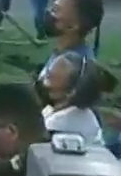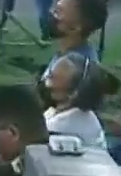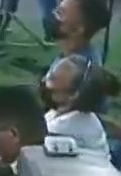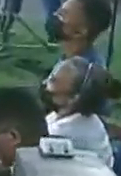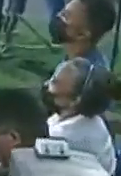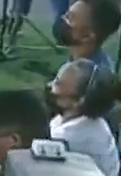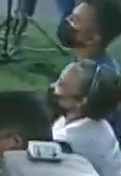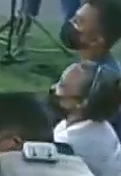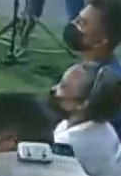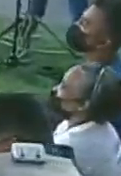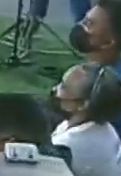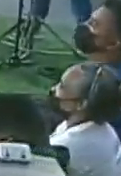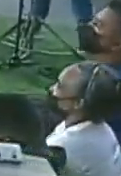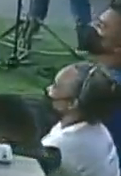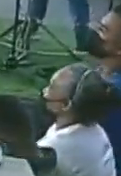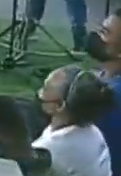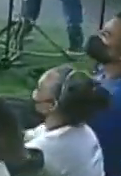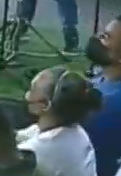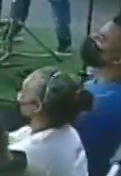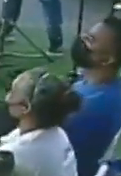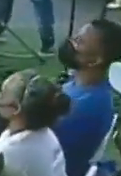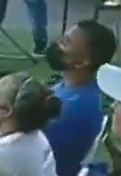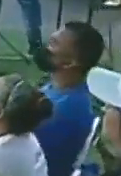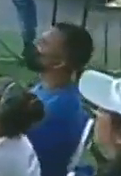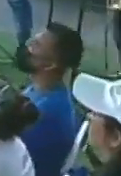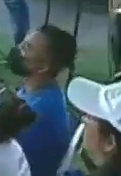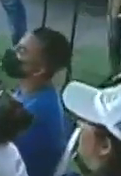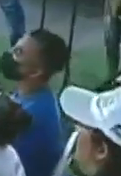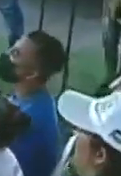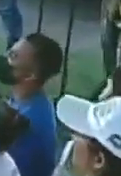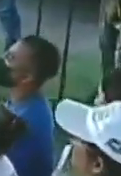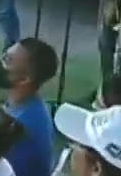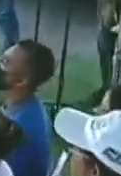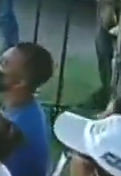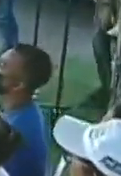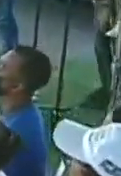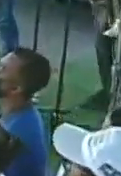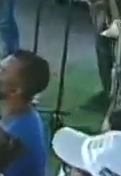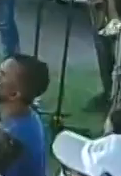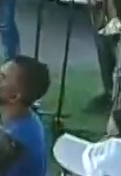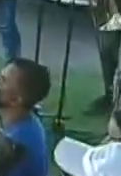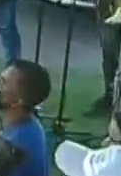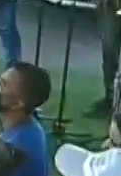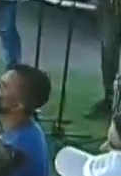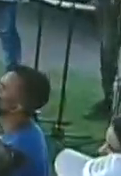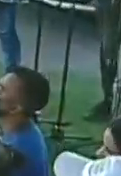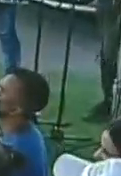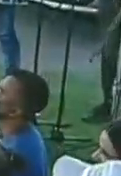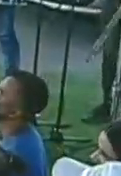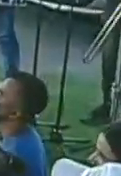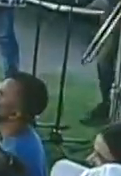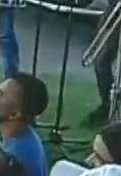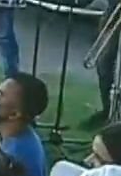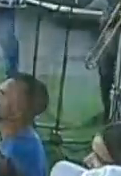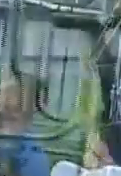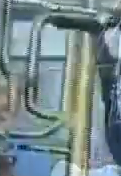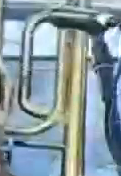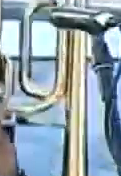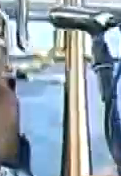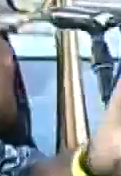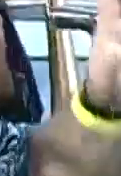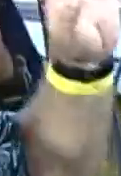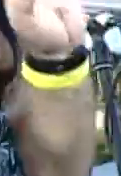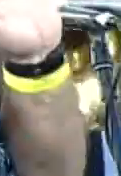alguna manera. Si te busco por aquí, me sale por allá. Lo único que yo